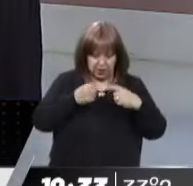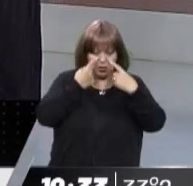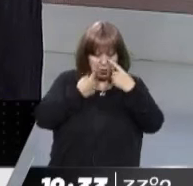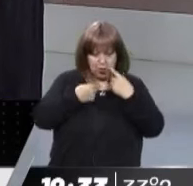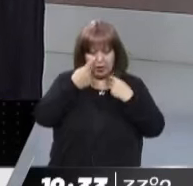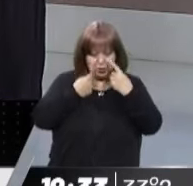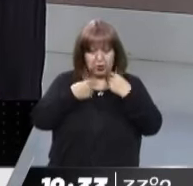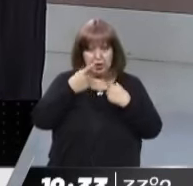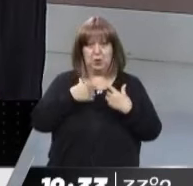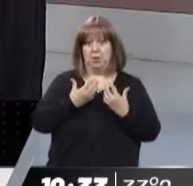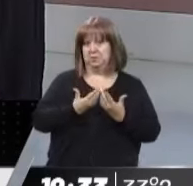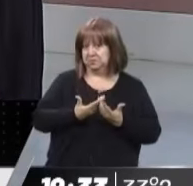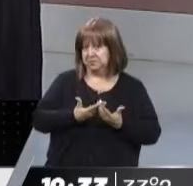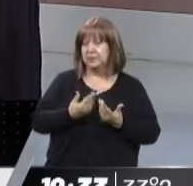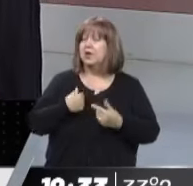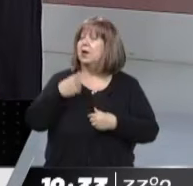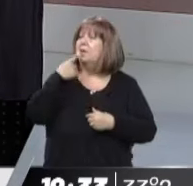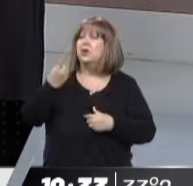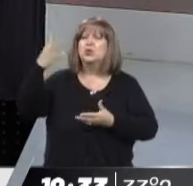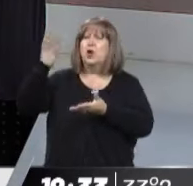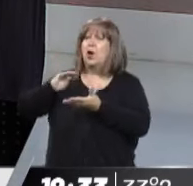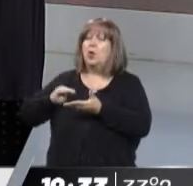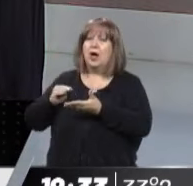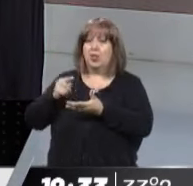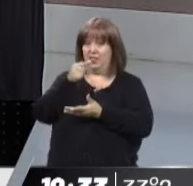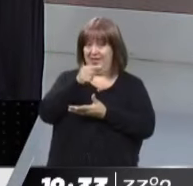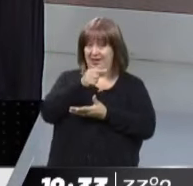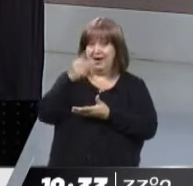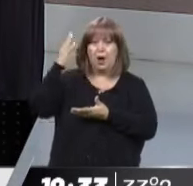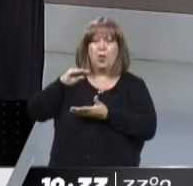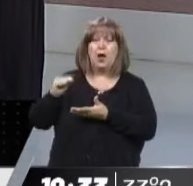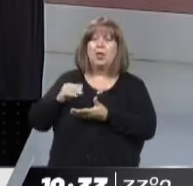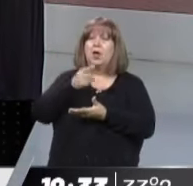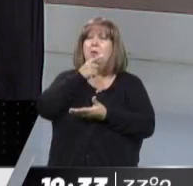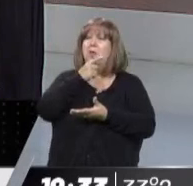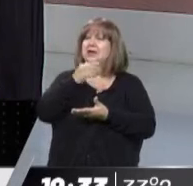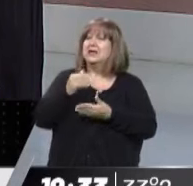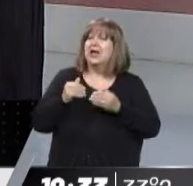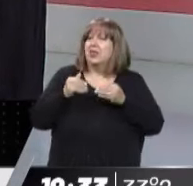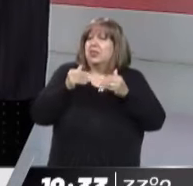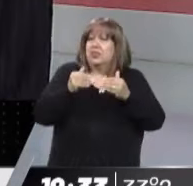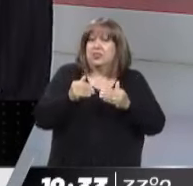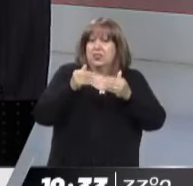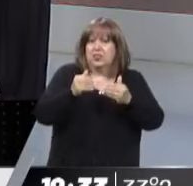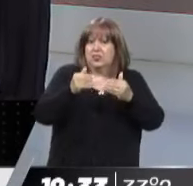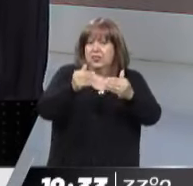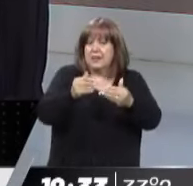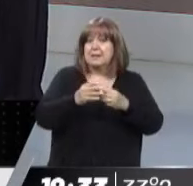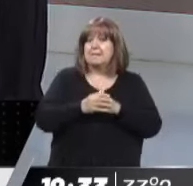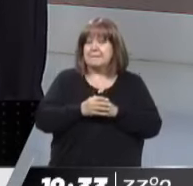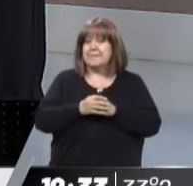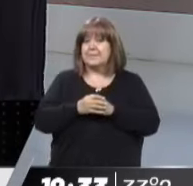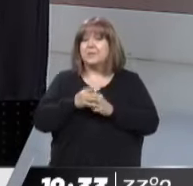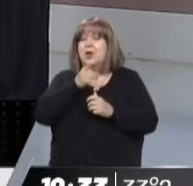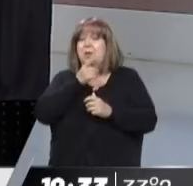todas estas presentaciones que están haciendo por parte de la defensa de este sujeto es justamente para poder dilatar los tiempos? Dilatar, ese miedo tenés vos, ese miedo en